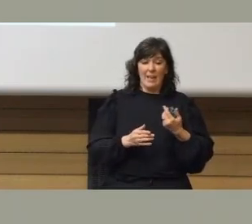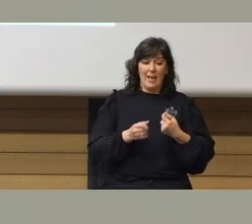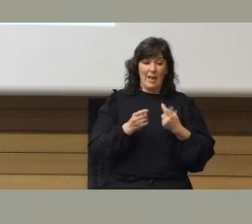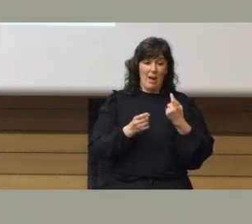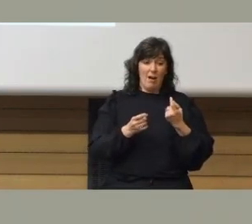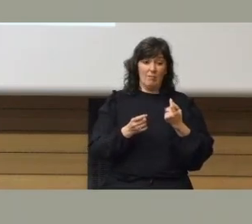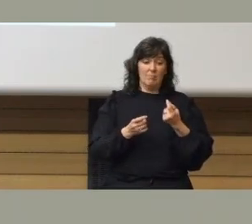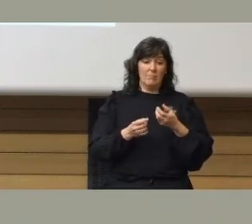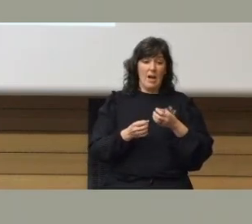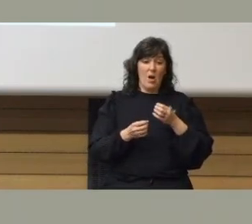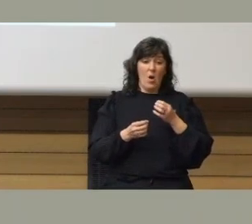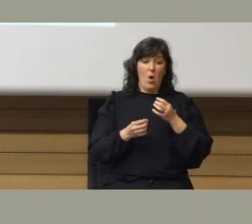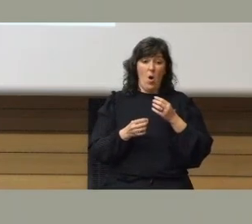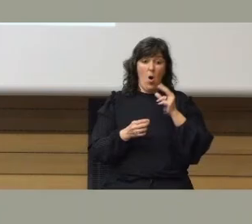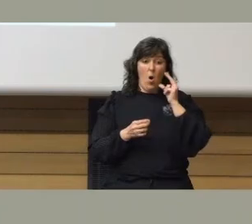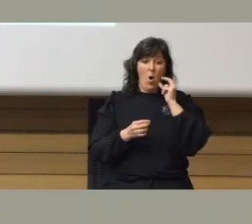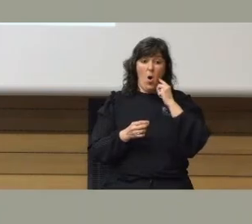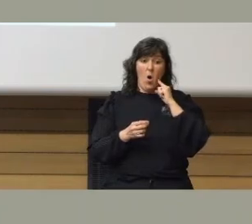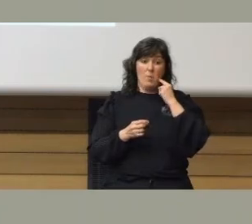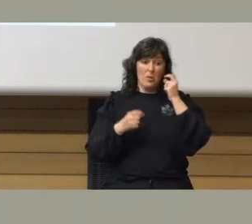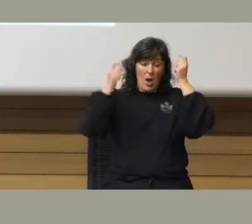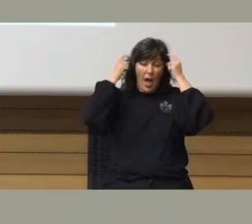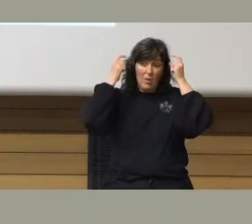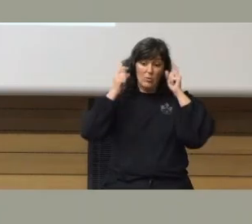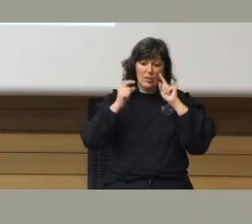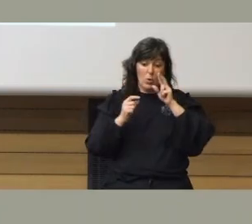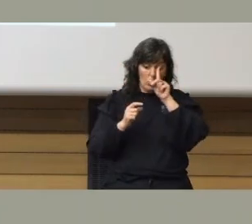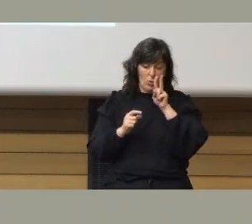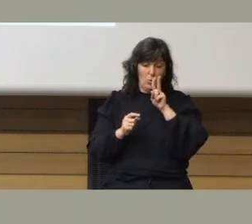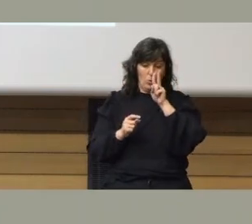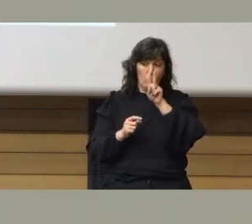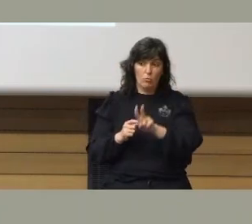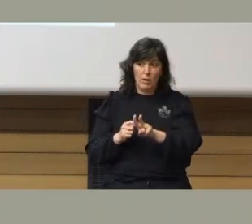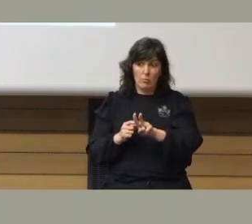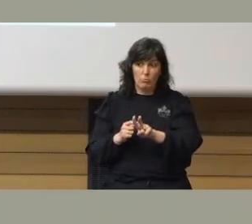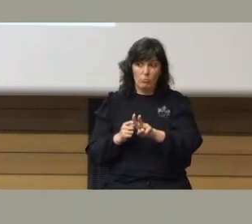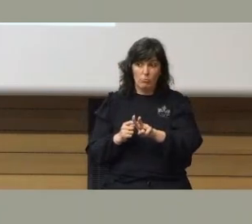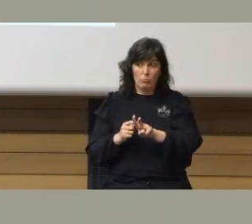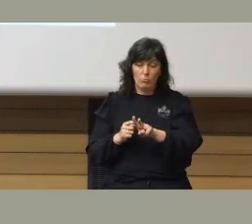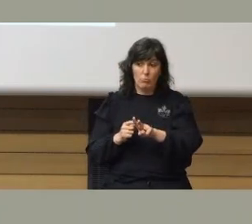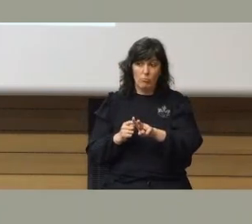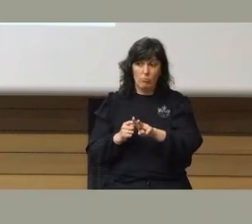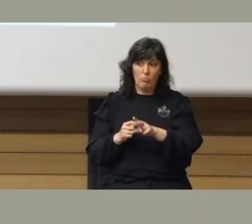los típicos de los niños, y 2 años después se encontró en un pueblo murciano que se llama Mula, 12.000 habitantes.